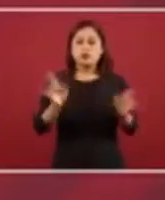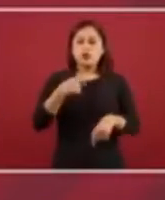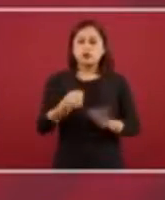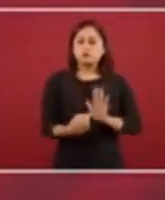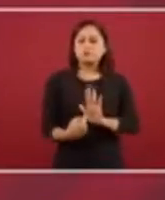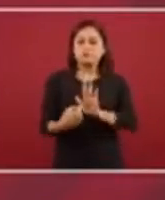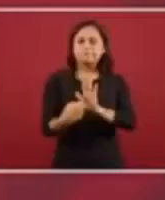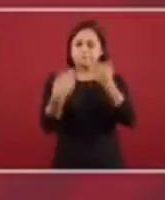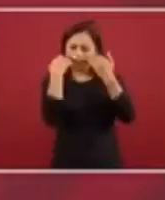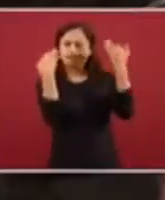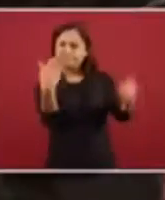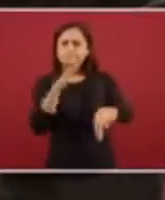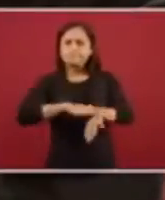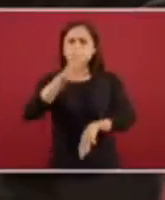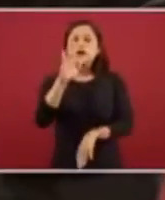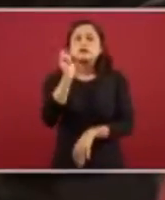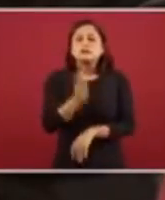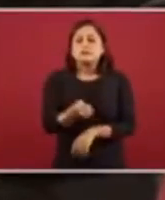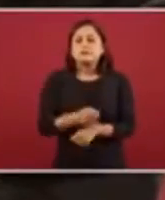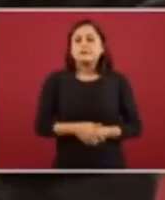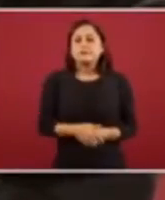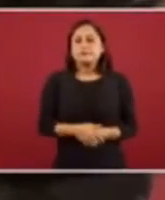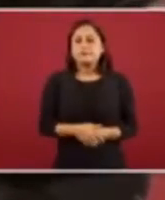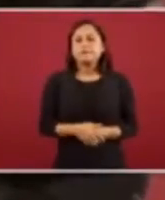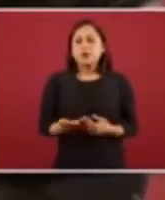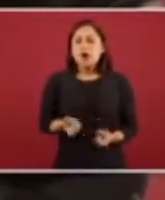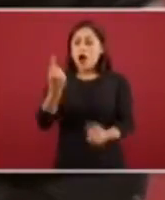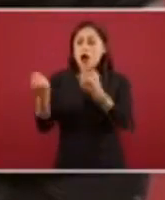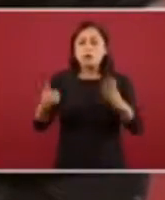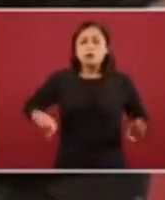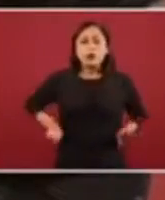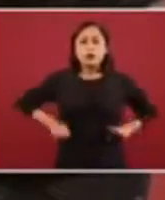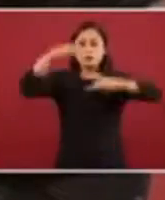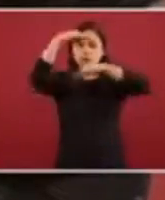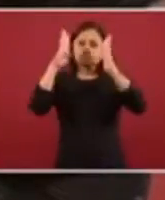más, de que existe el conservadurismo,